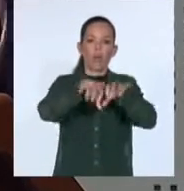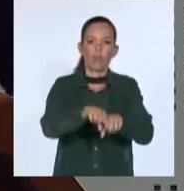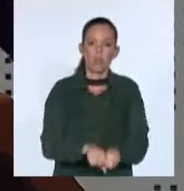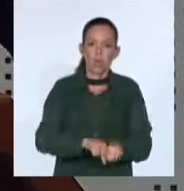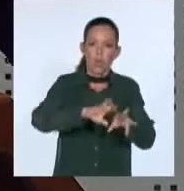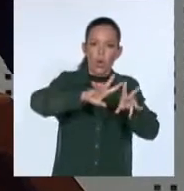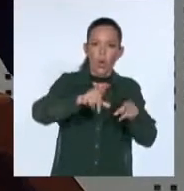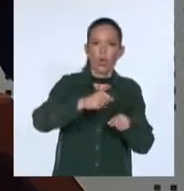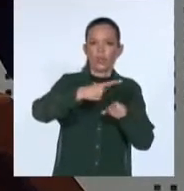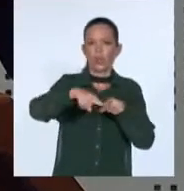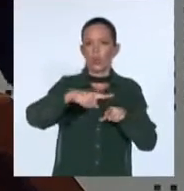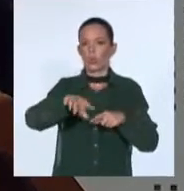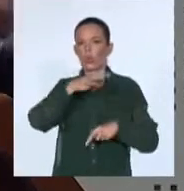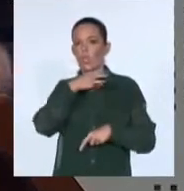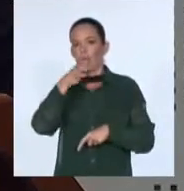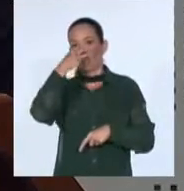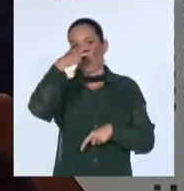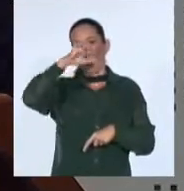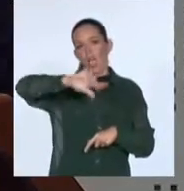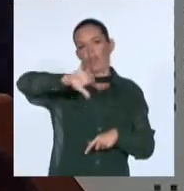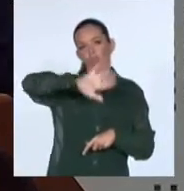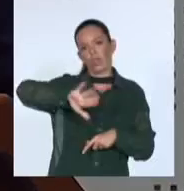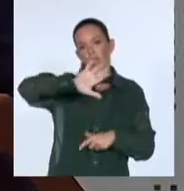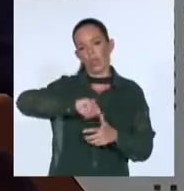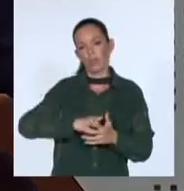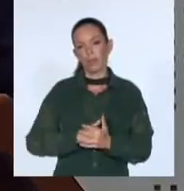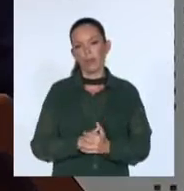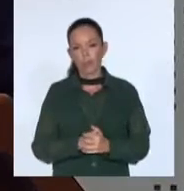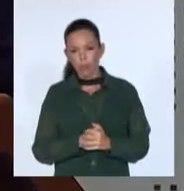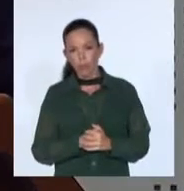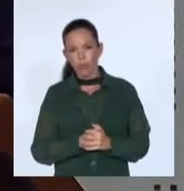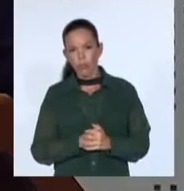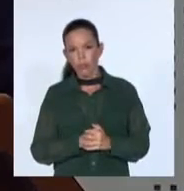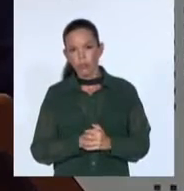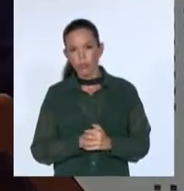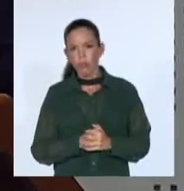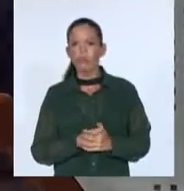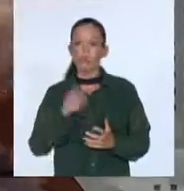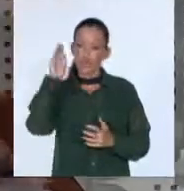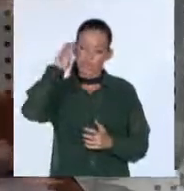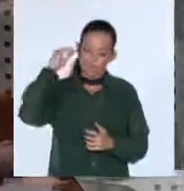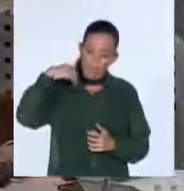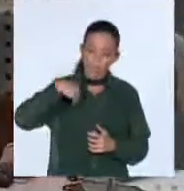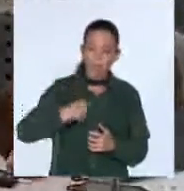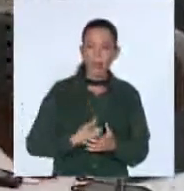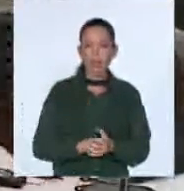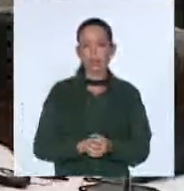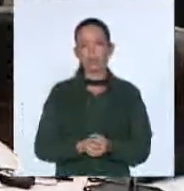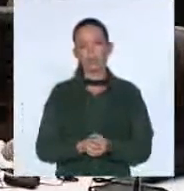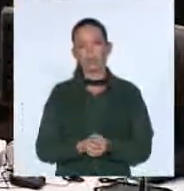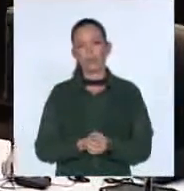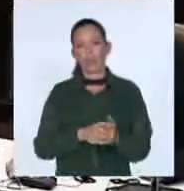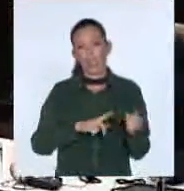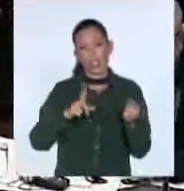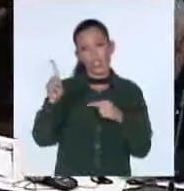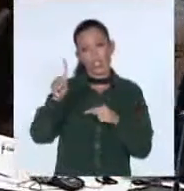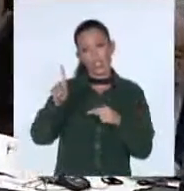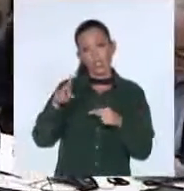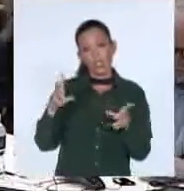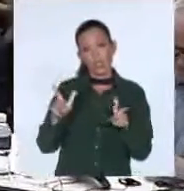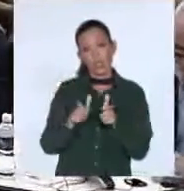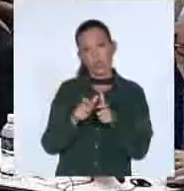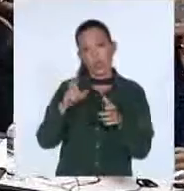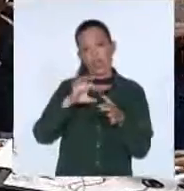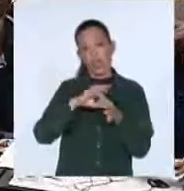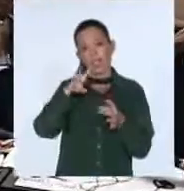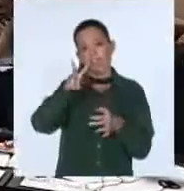Es necesario que la voz africana resuene en el G20. Y allí en el G20 también pedí que